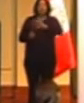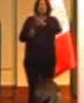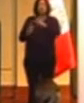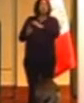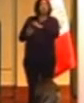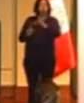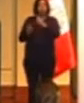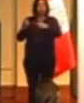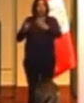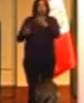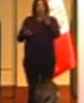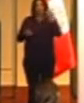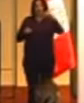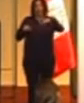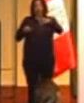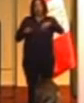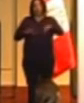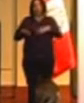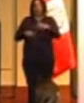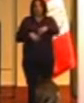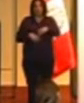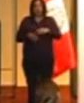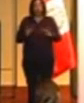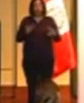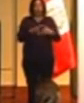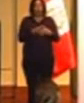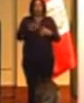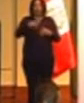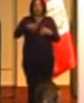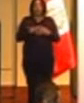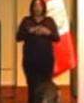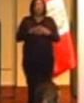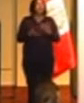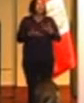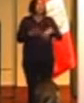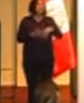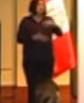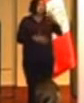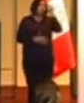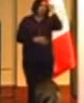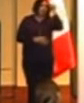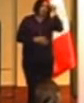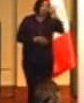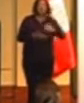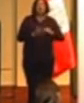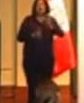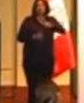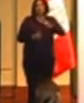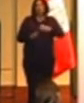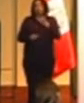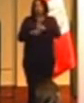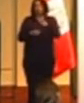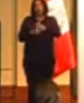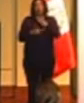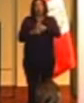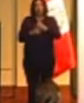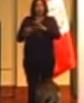que hecho acá en uno de los comités, salió la idea de que se requiere un trabajo